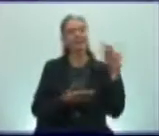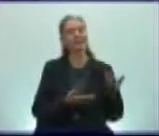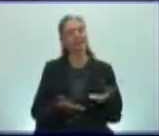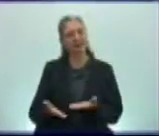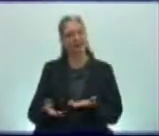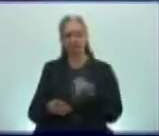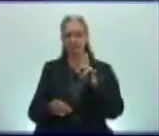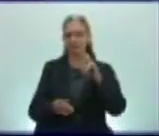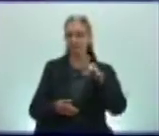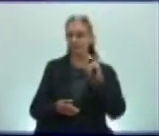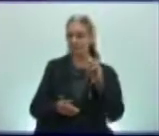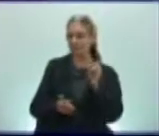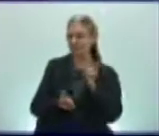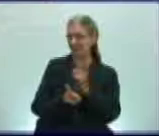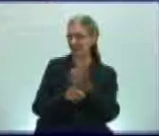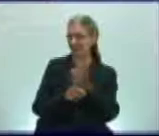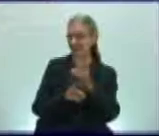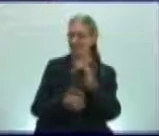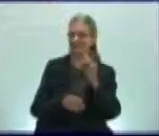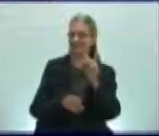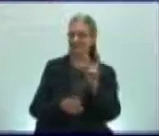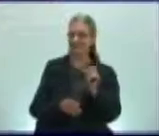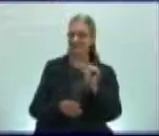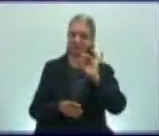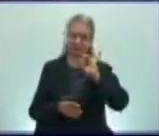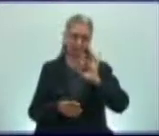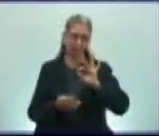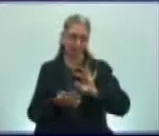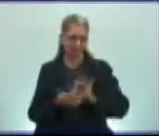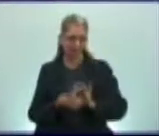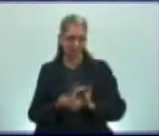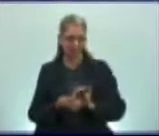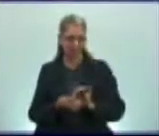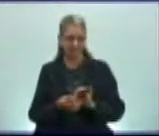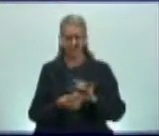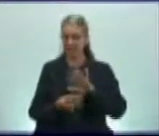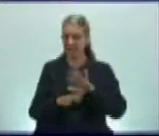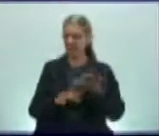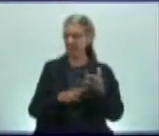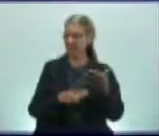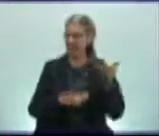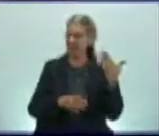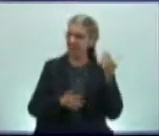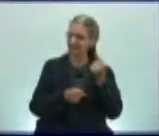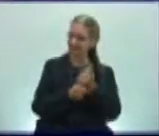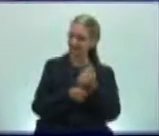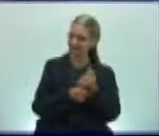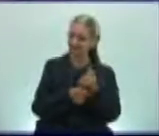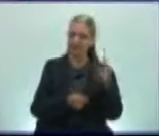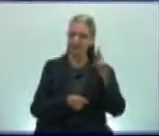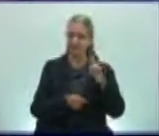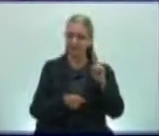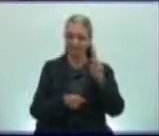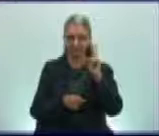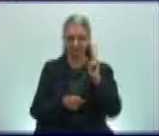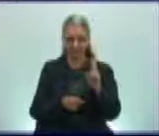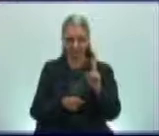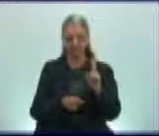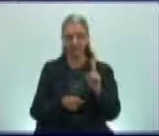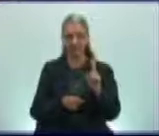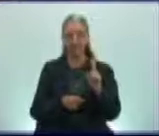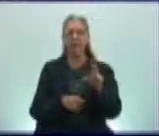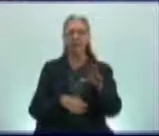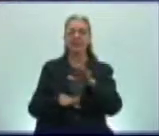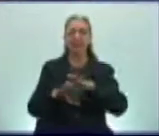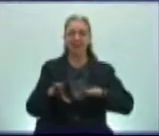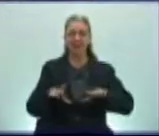nuevo encuentro de matemática octavo grado. Hemos estado trabajando en la unidad 2 de geometría plana y cálculo